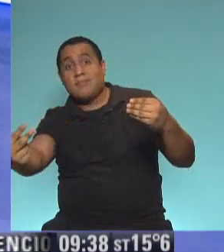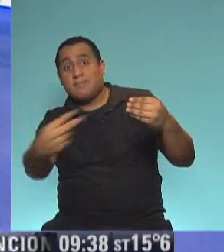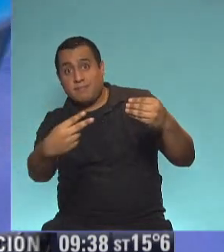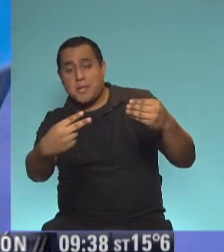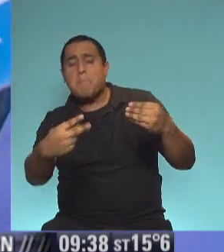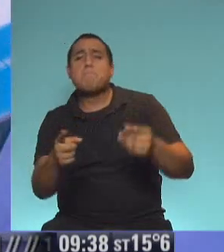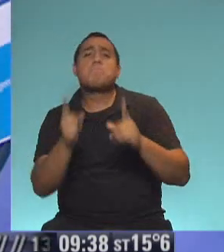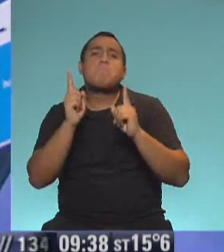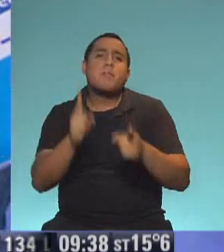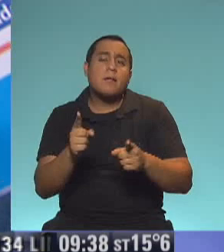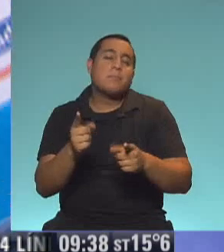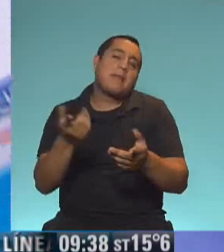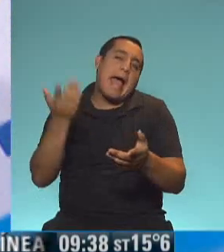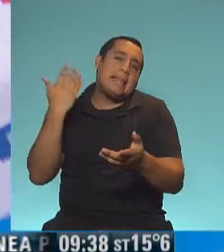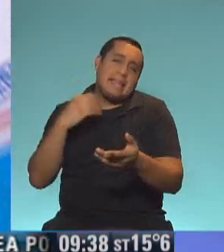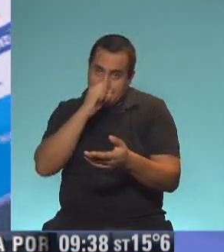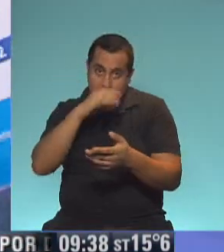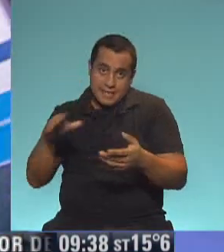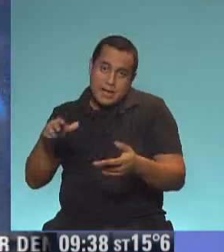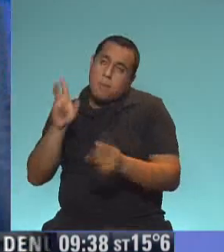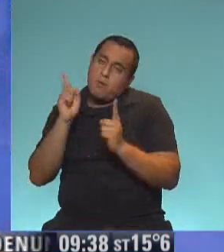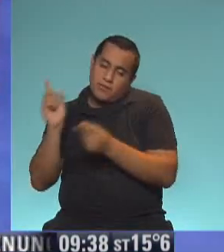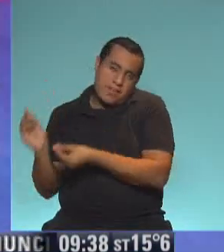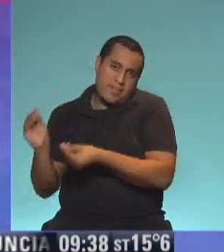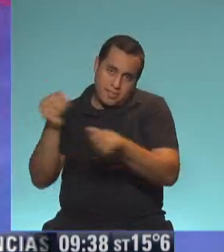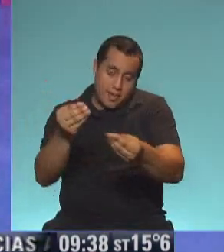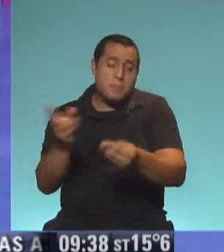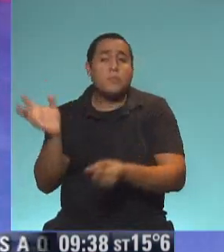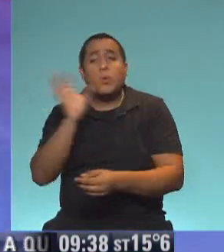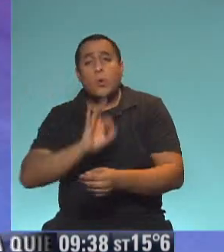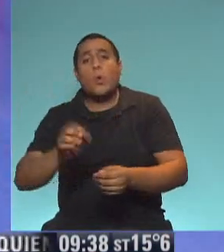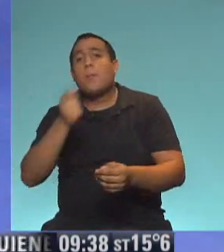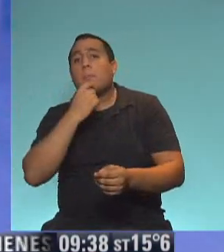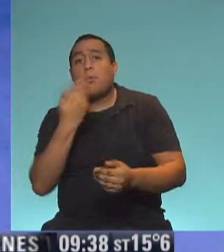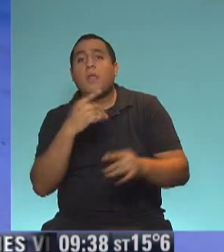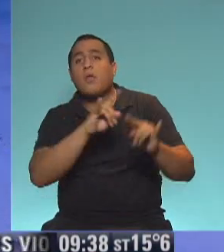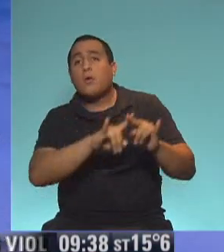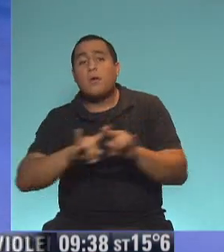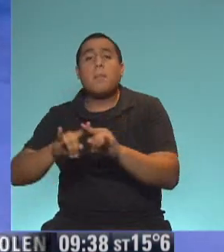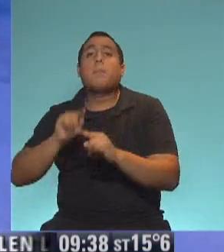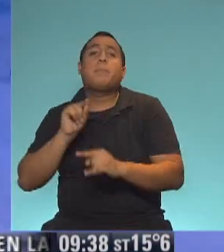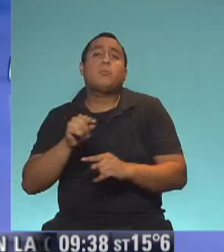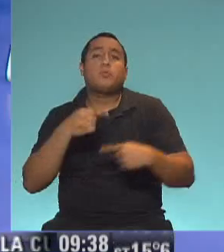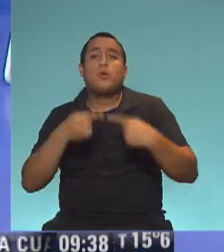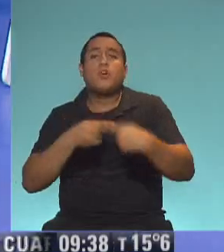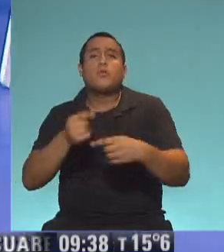al jardín, la seño se los hizo llegar. Bien. Si no, lo pueden encontrar en la página,